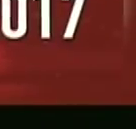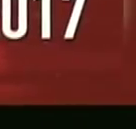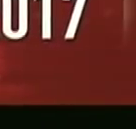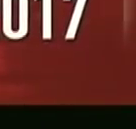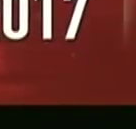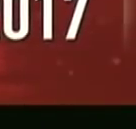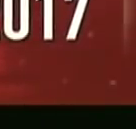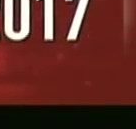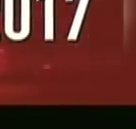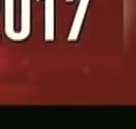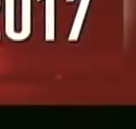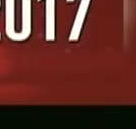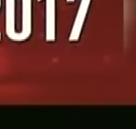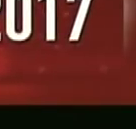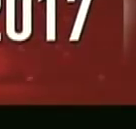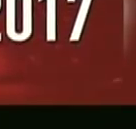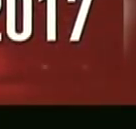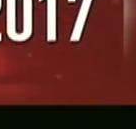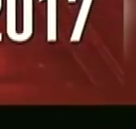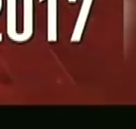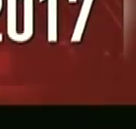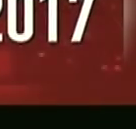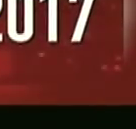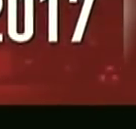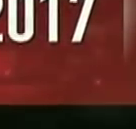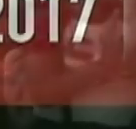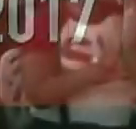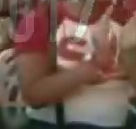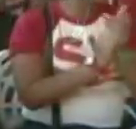en 2017.